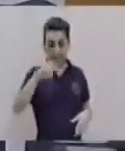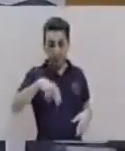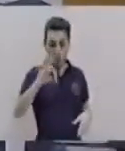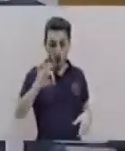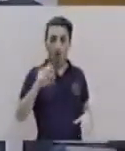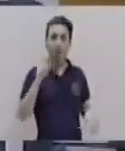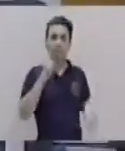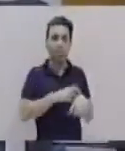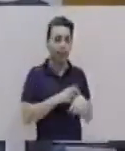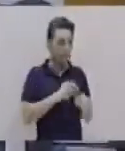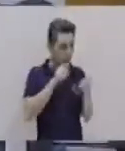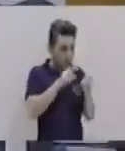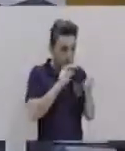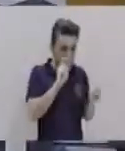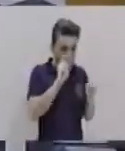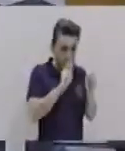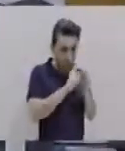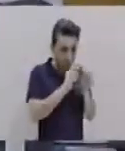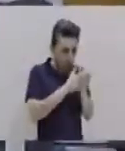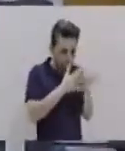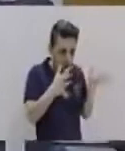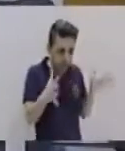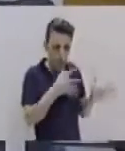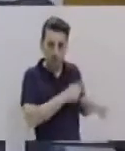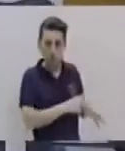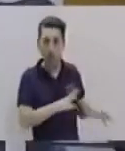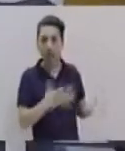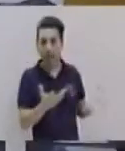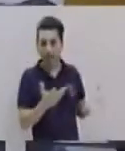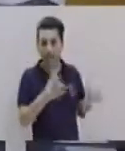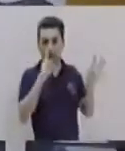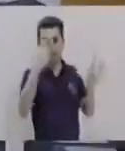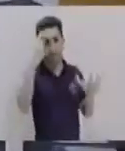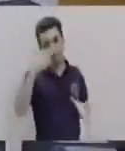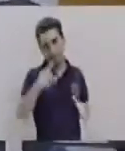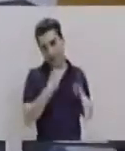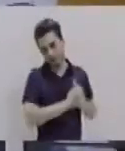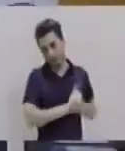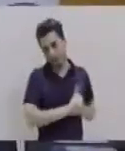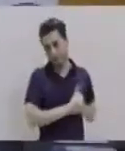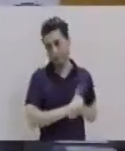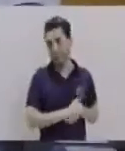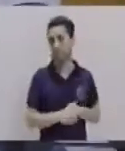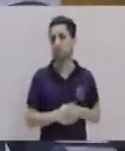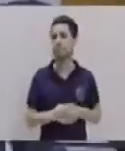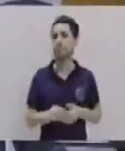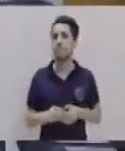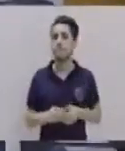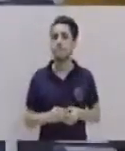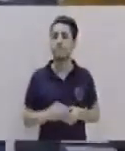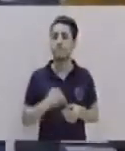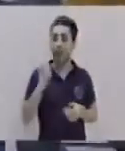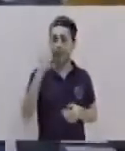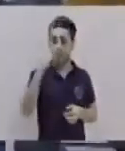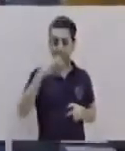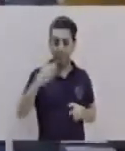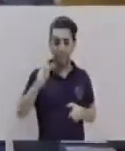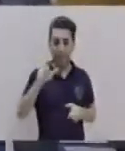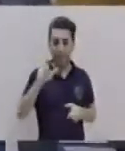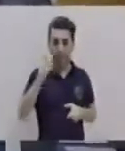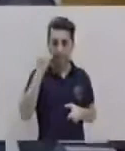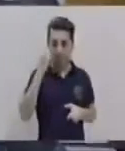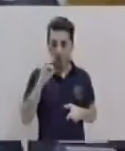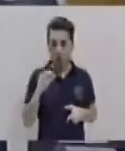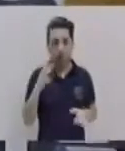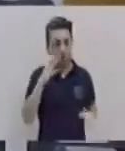narración. Lo podemos ver acá, que son 6 días y se desarrolla en la época de verano. Ese es otro detalle importante. Perfecto. El espacio. Pues